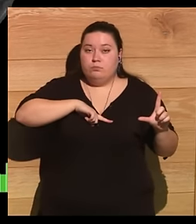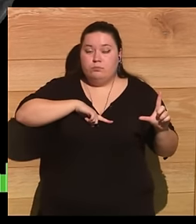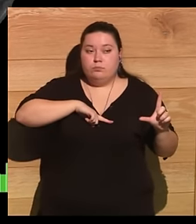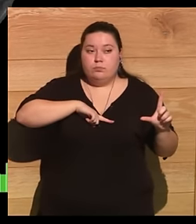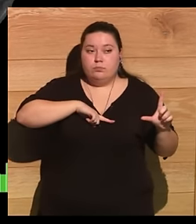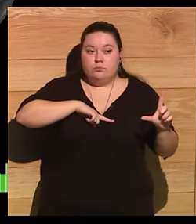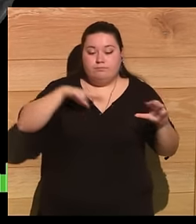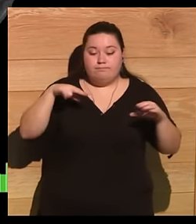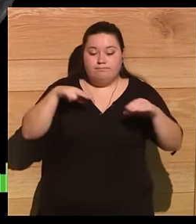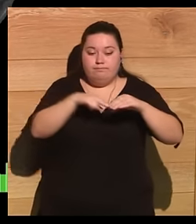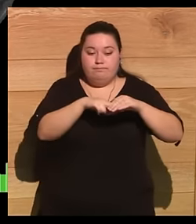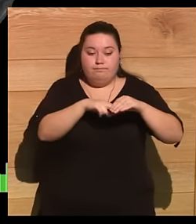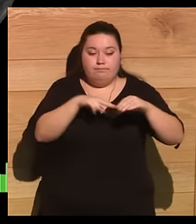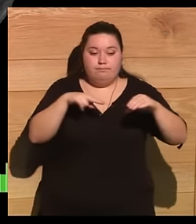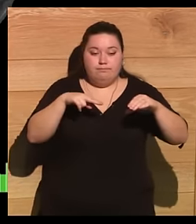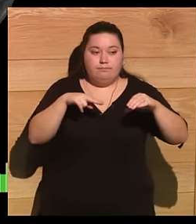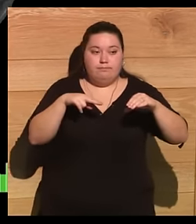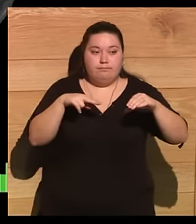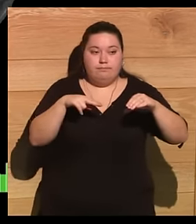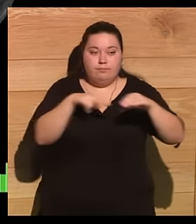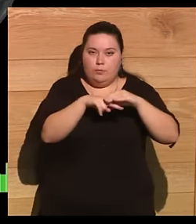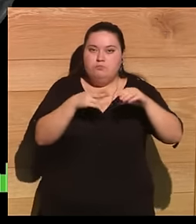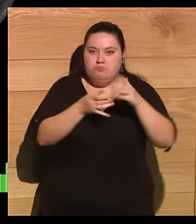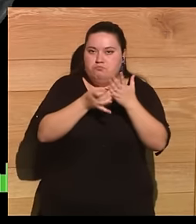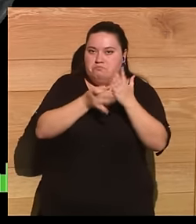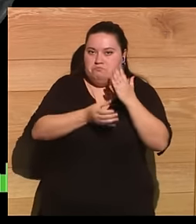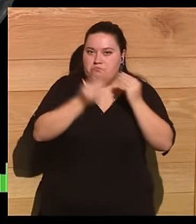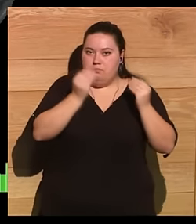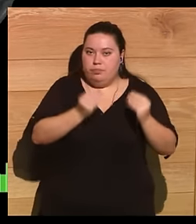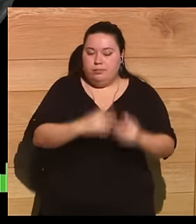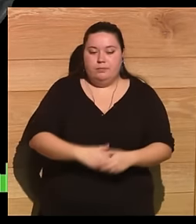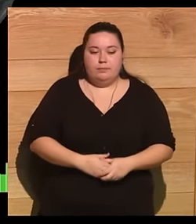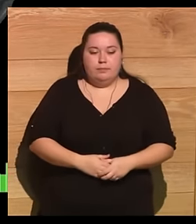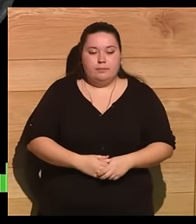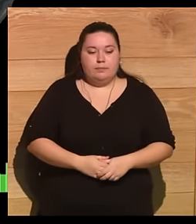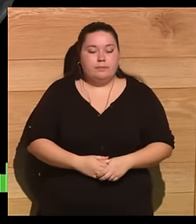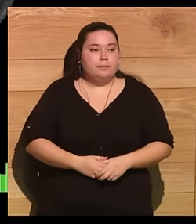nuestras resonancias magnéticas de gran escala. Entonces,